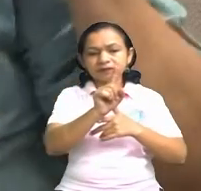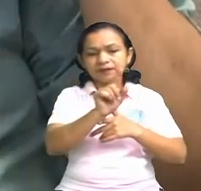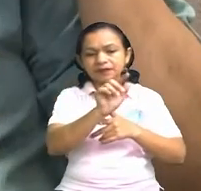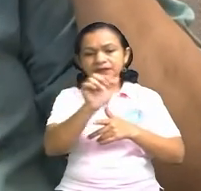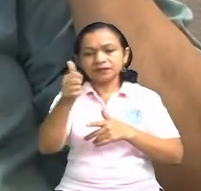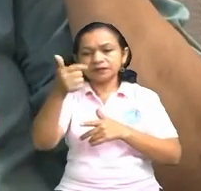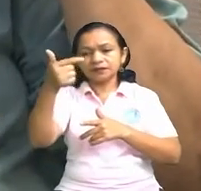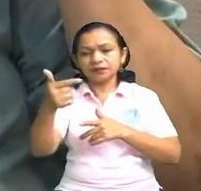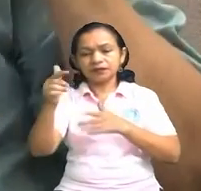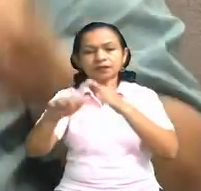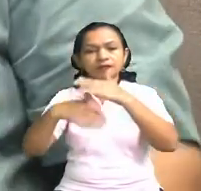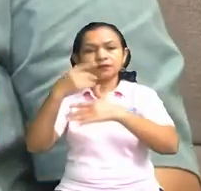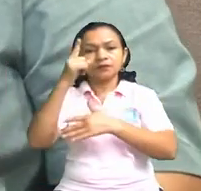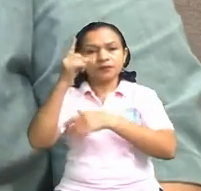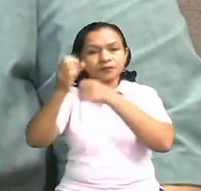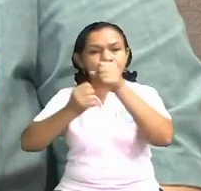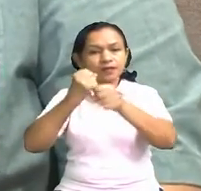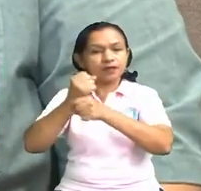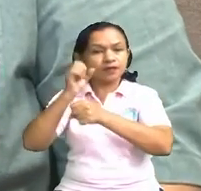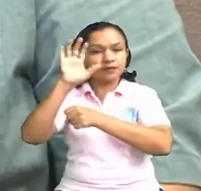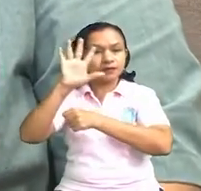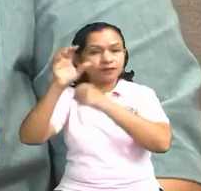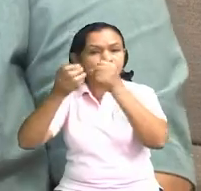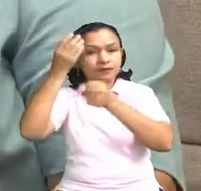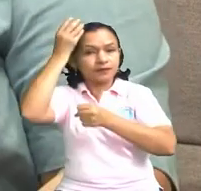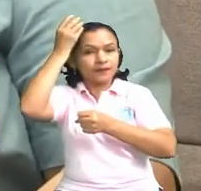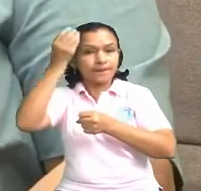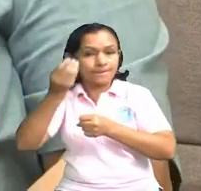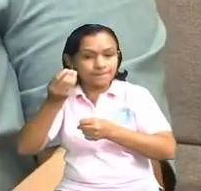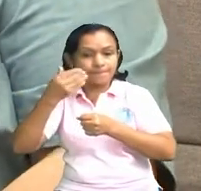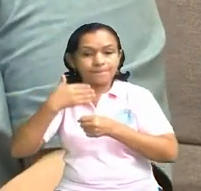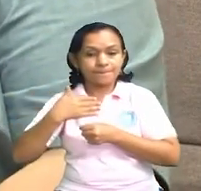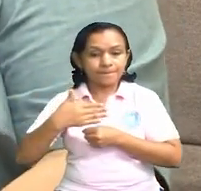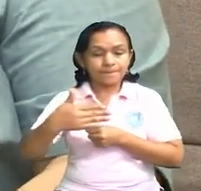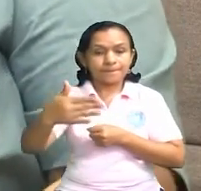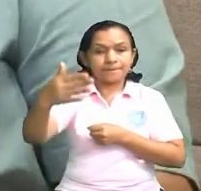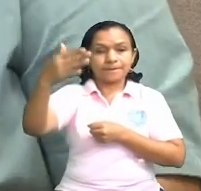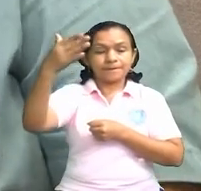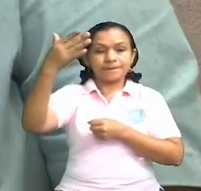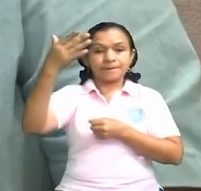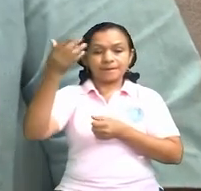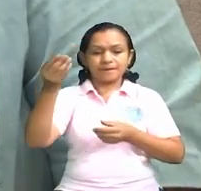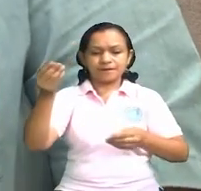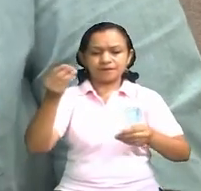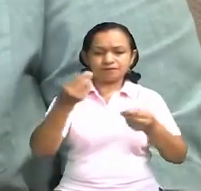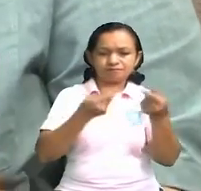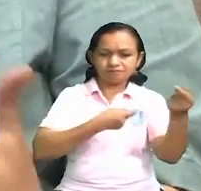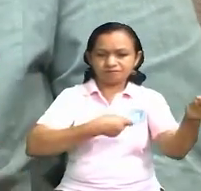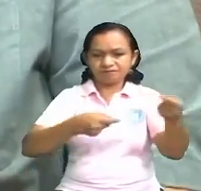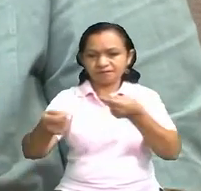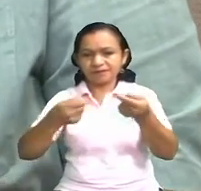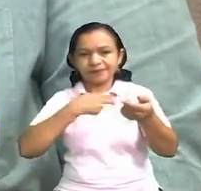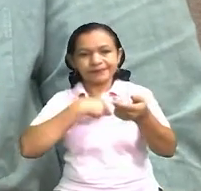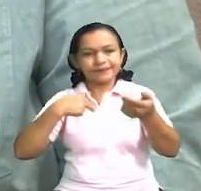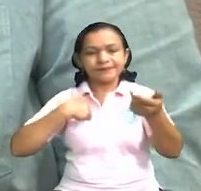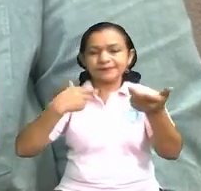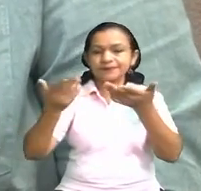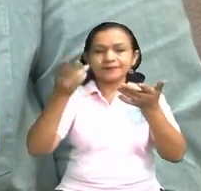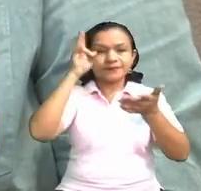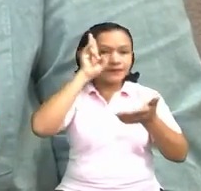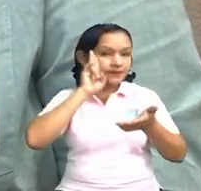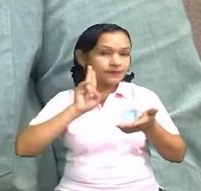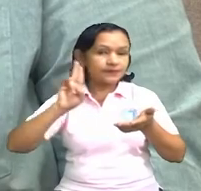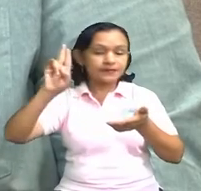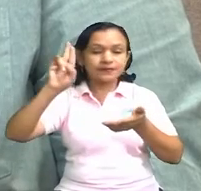superior. Ya en los próximos días tenemos la promoción en agronegocio, ¿verdad? Que imparte la